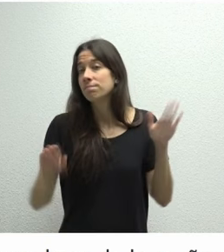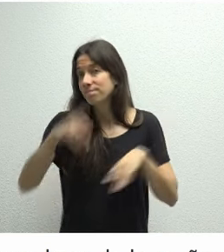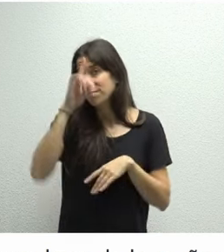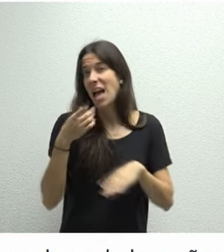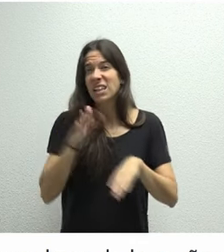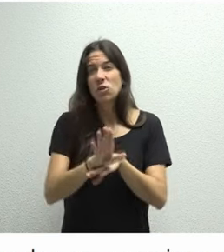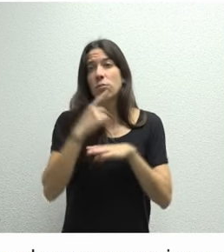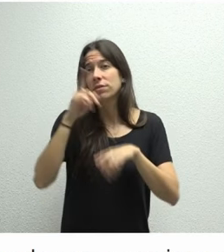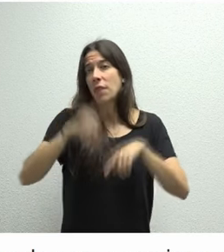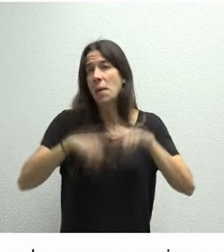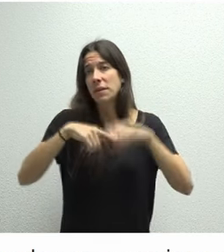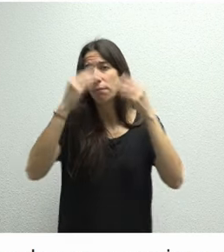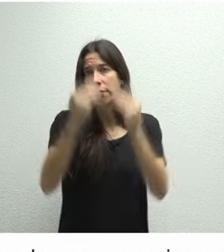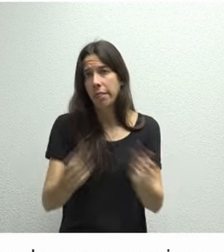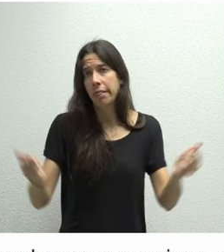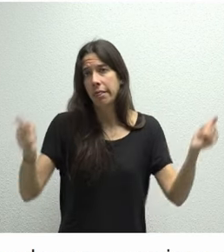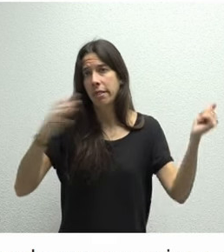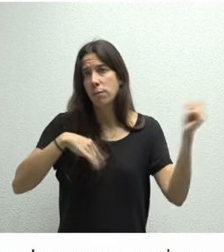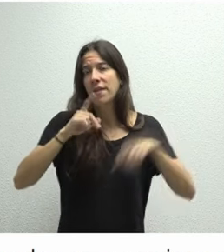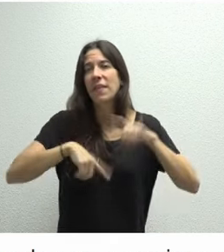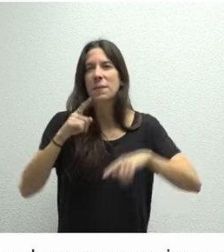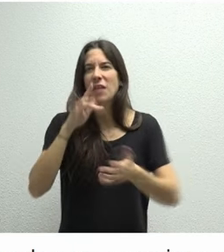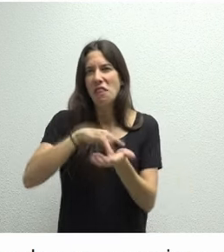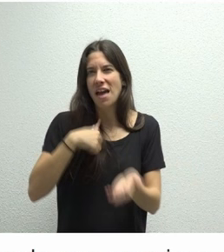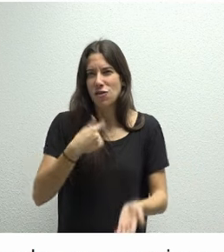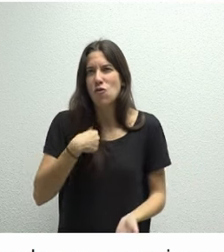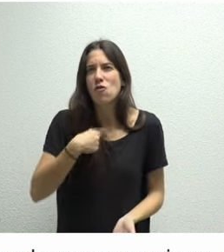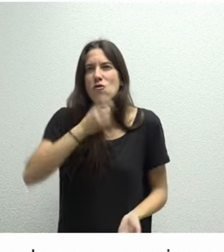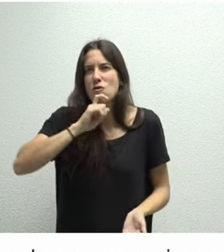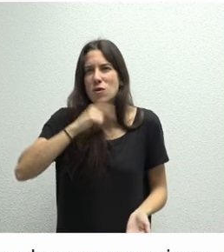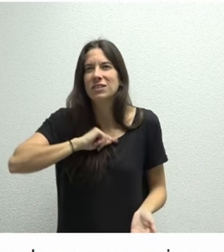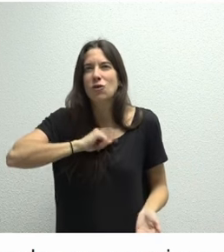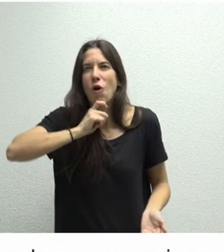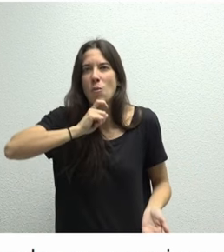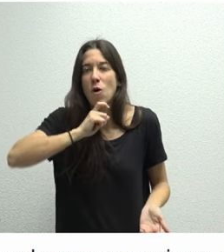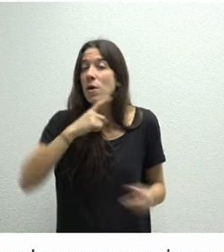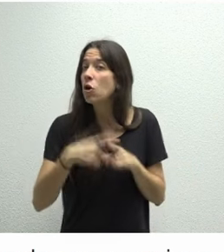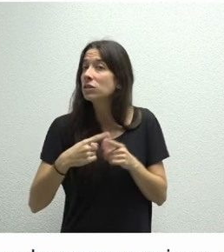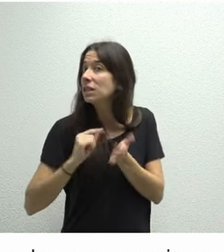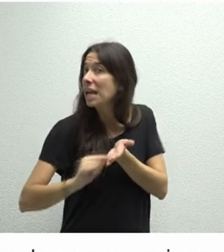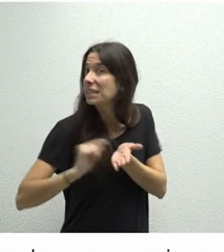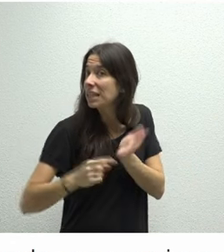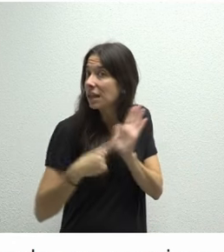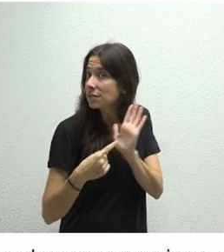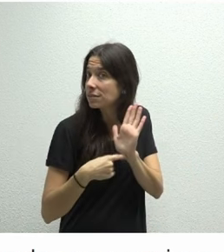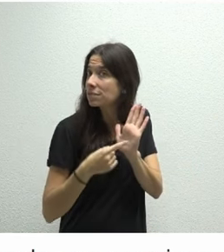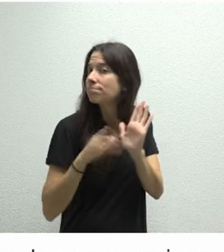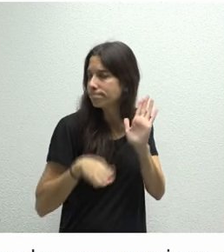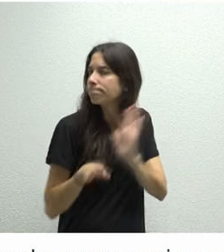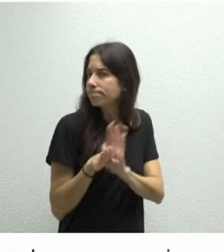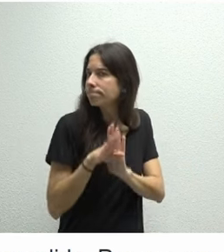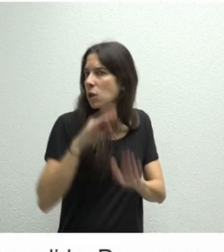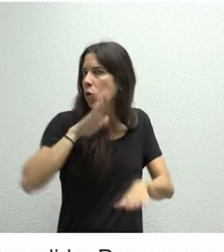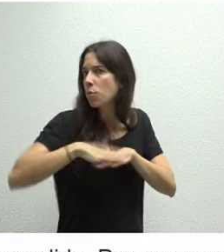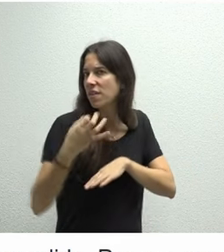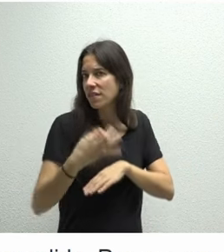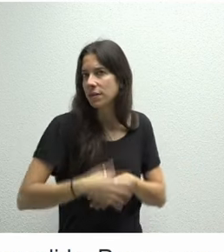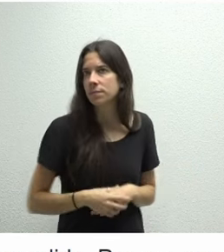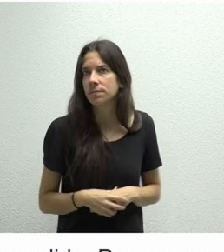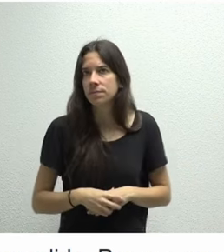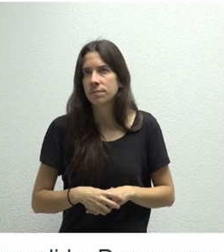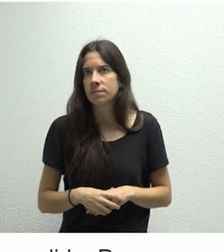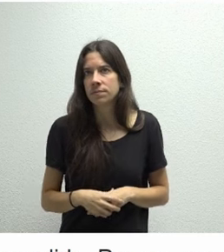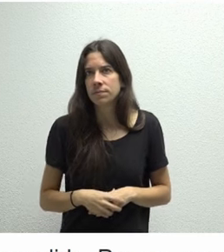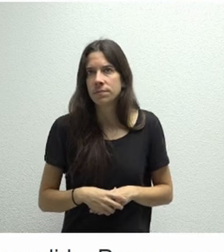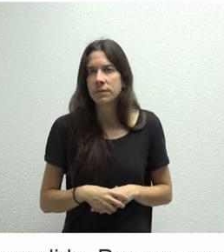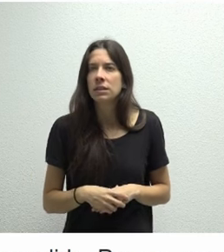voluble incluso depende del día que tengamos pero lo que está escrito se mantiene eh Mejor yo estoy como Nobel